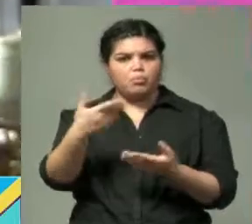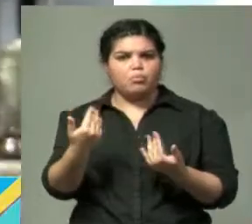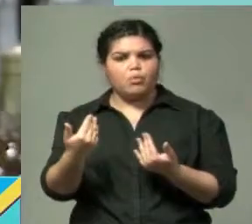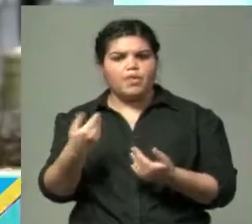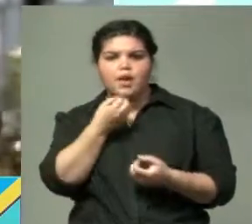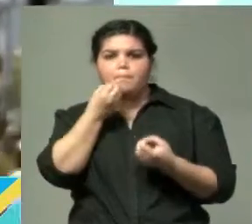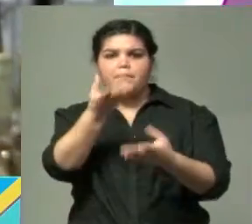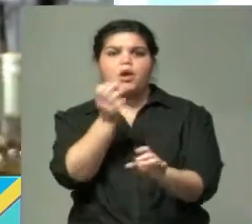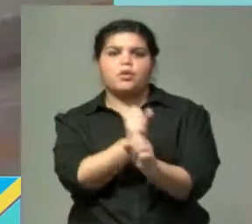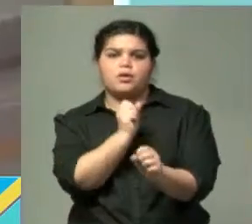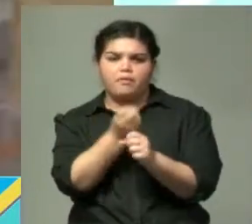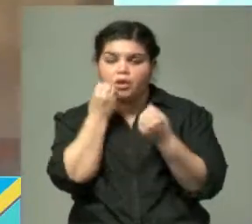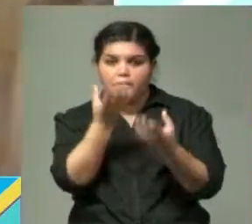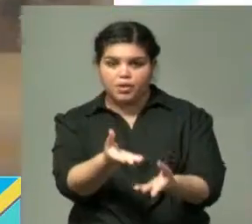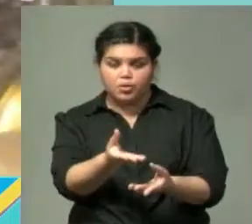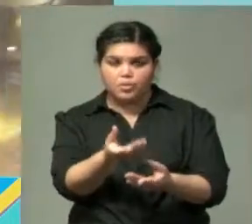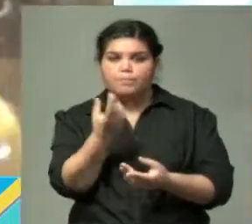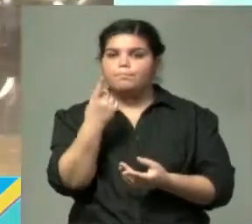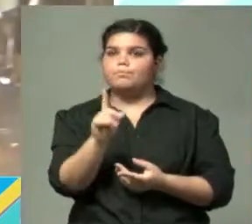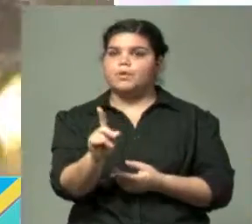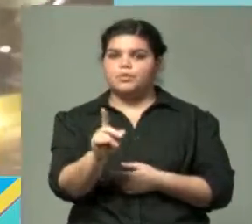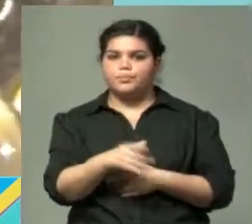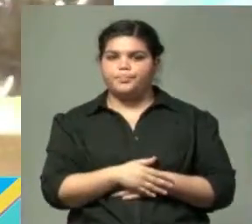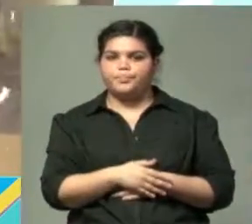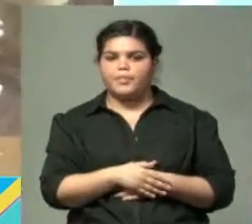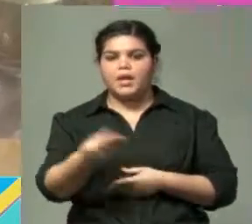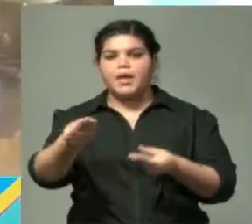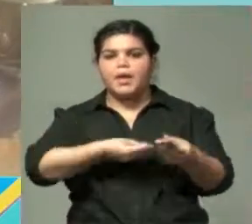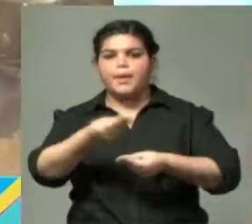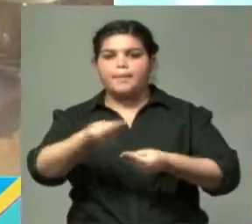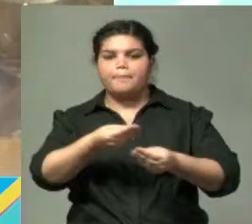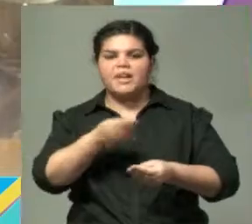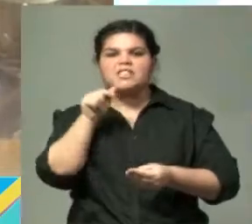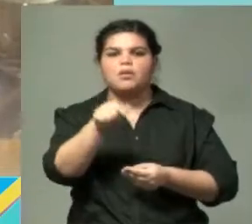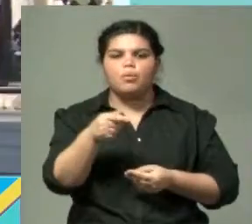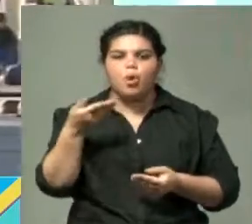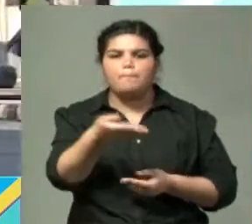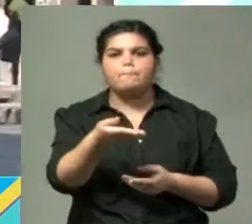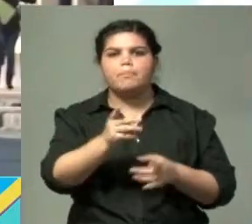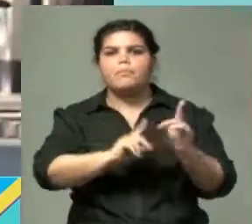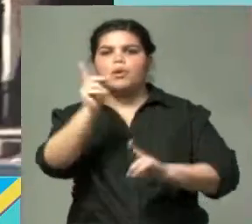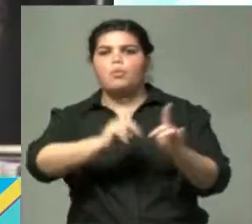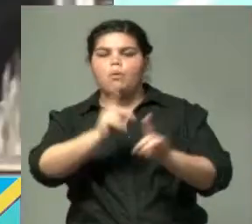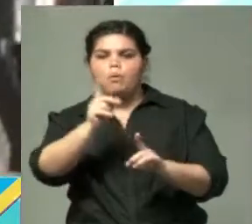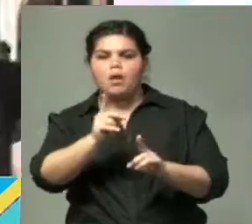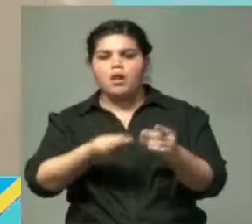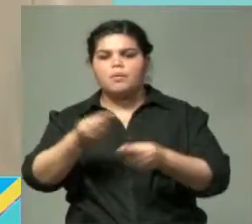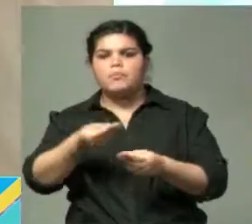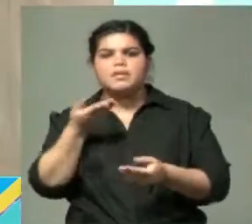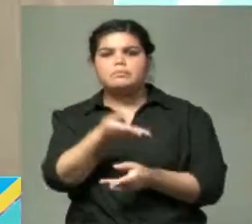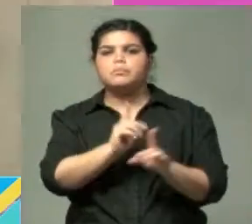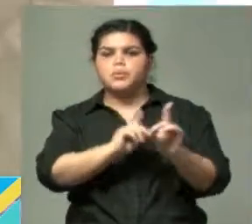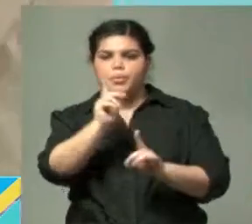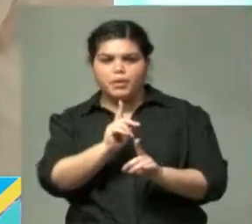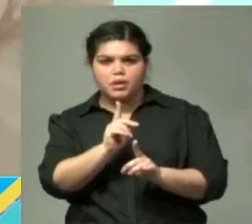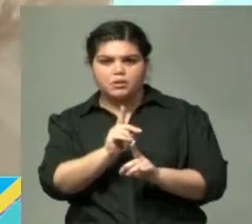un mejor trabajo, pero ¿qué empresa te está demandando? ¿Qué empresa te está buscando? No,